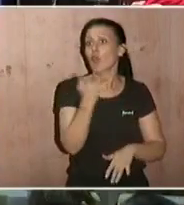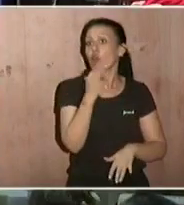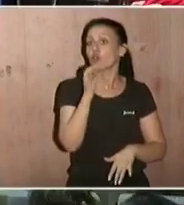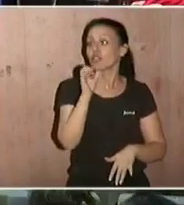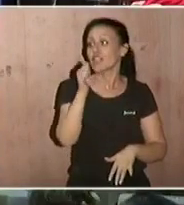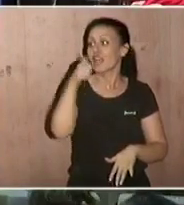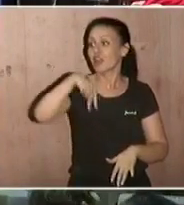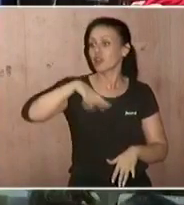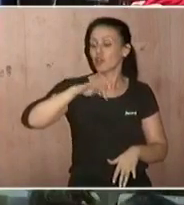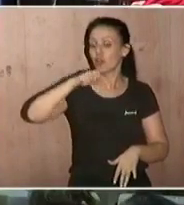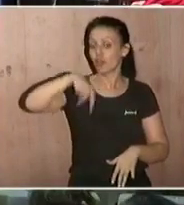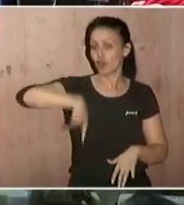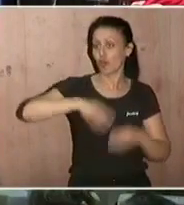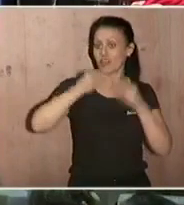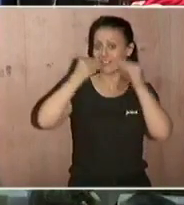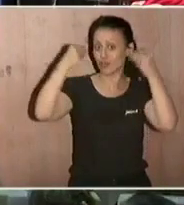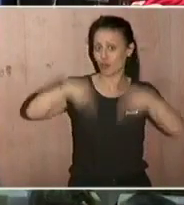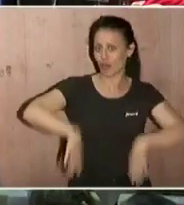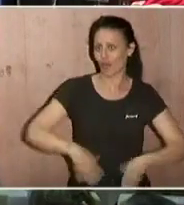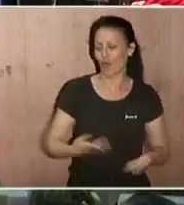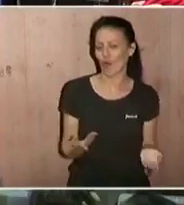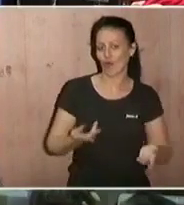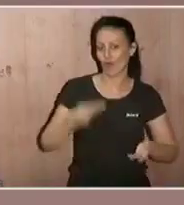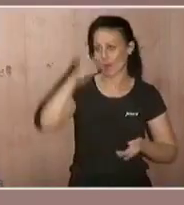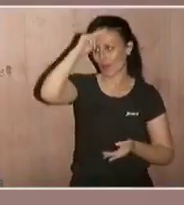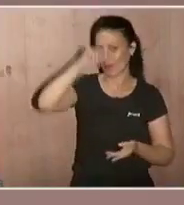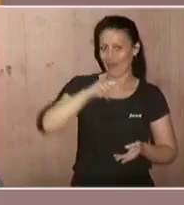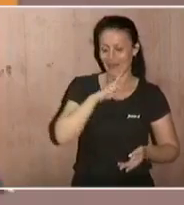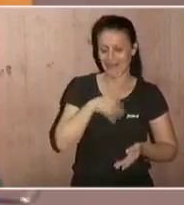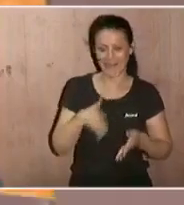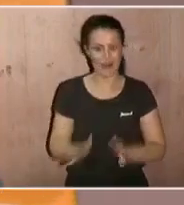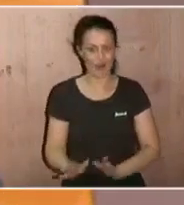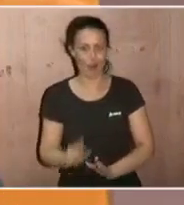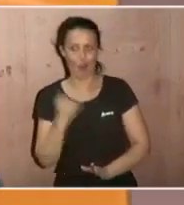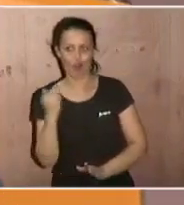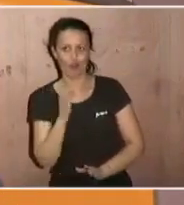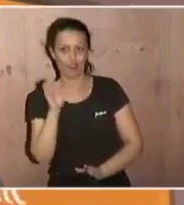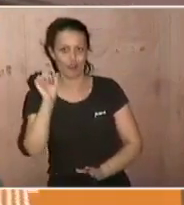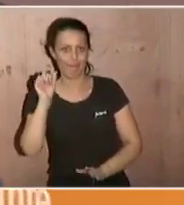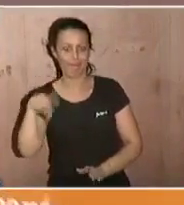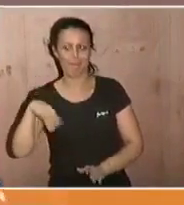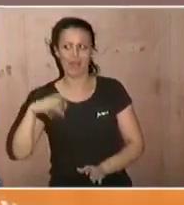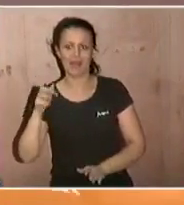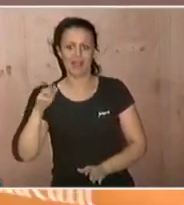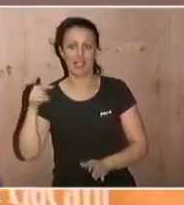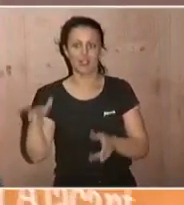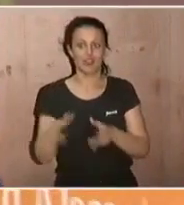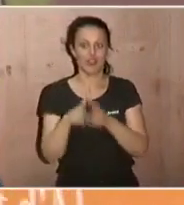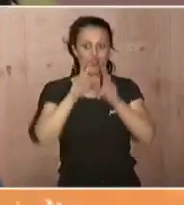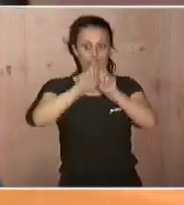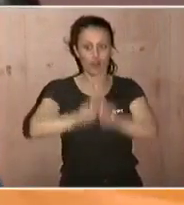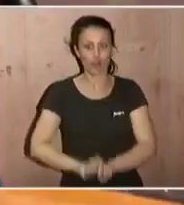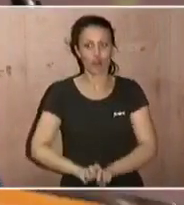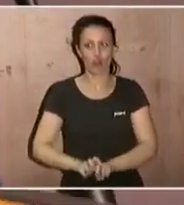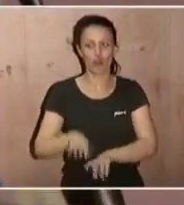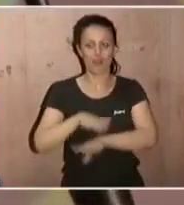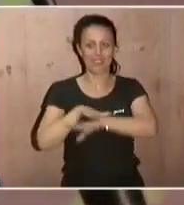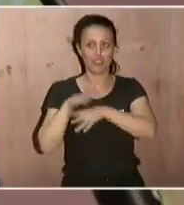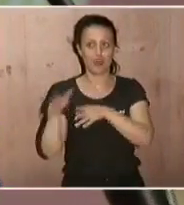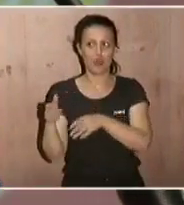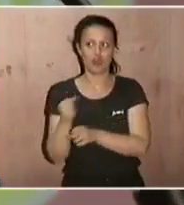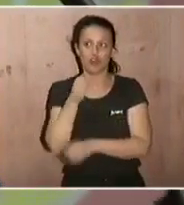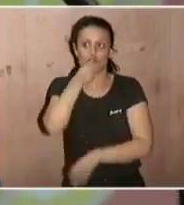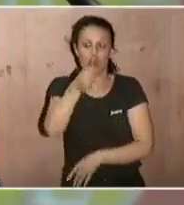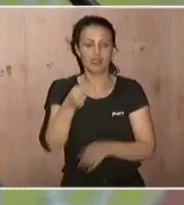del historiador. Era el padre, no era el hijo, José María, sociólogo, y además ministro socialista, cosa que no hubiera sido bien